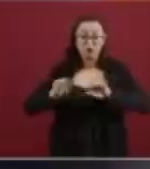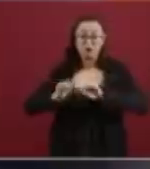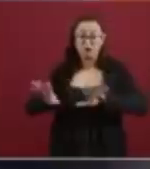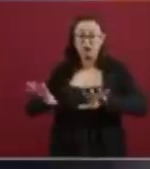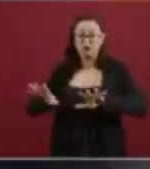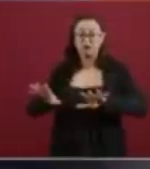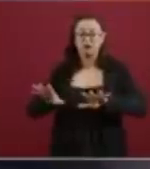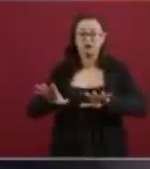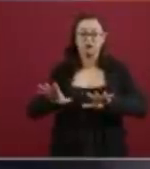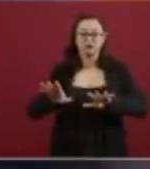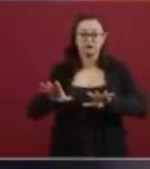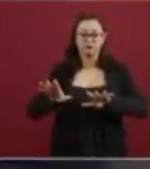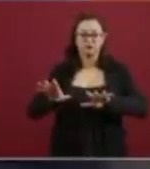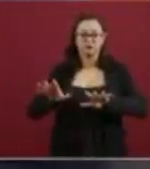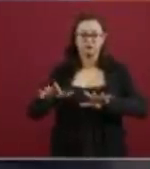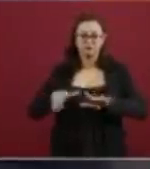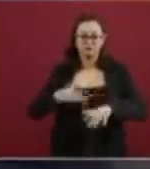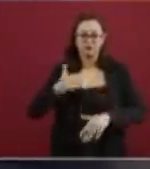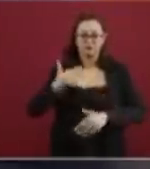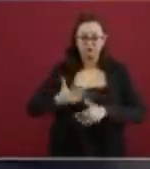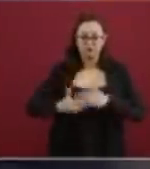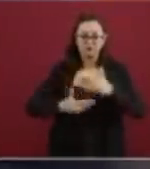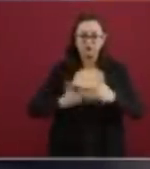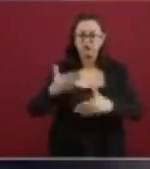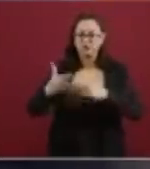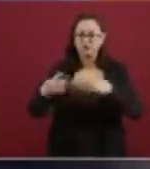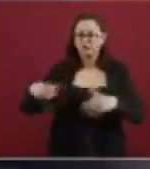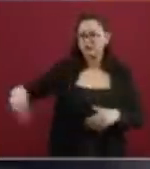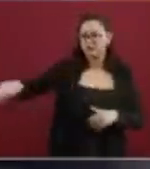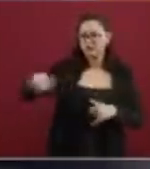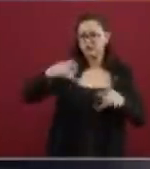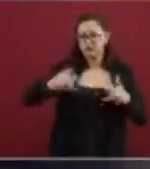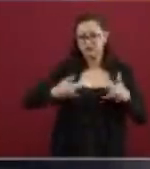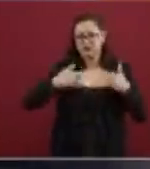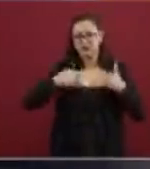que va a llegar profundo,